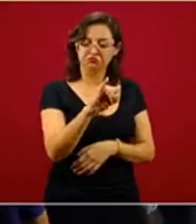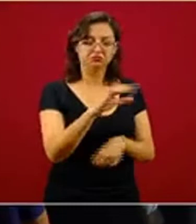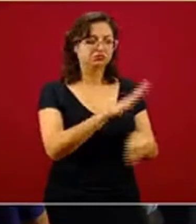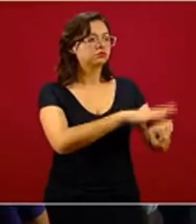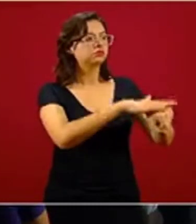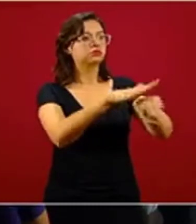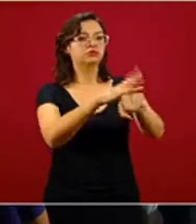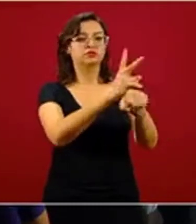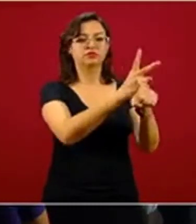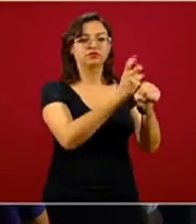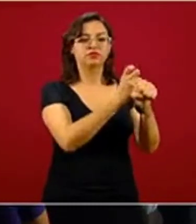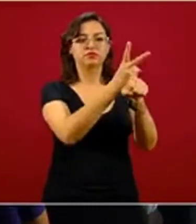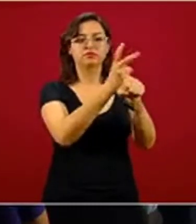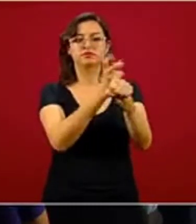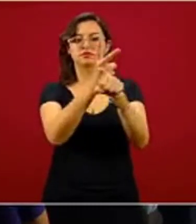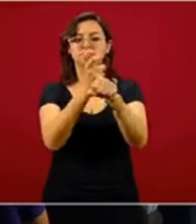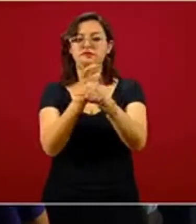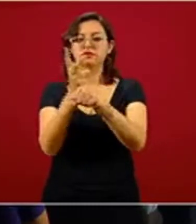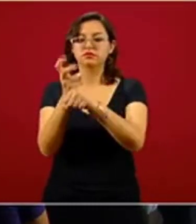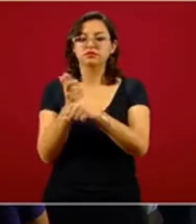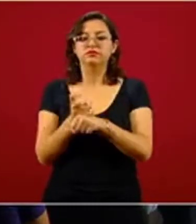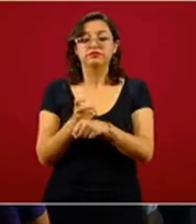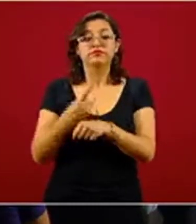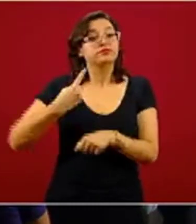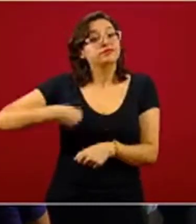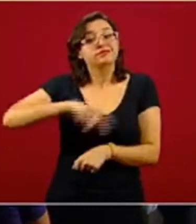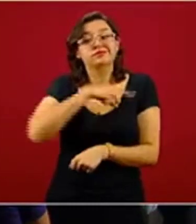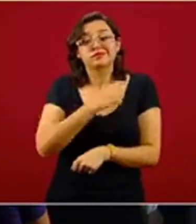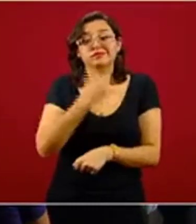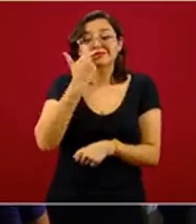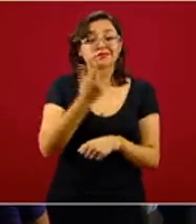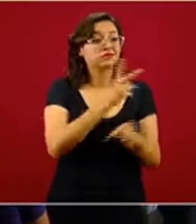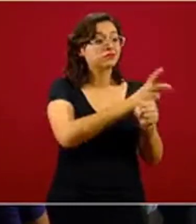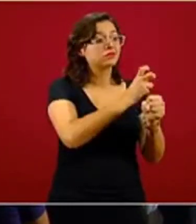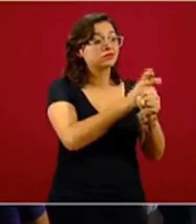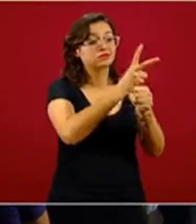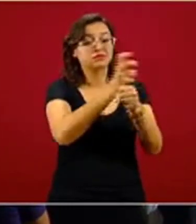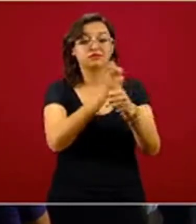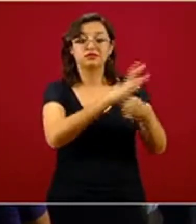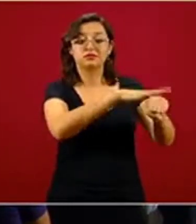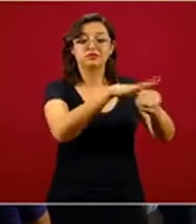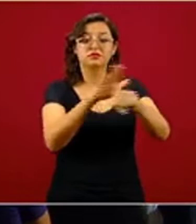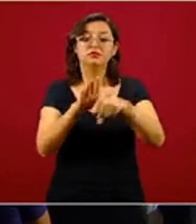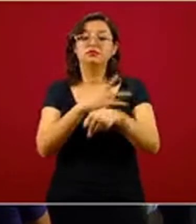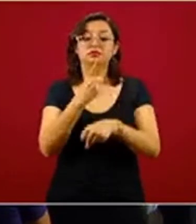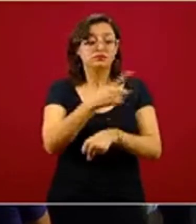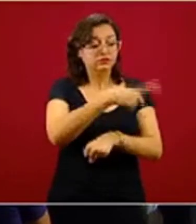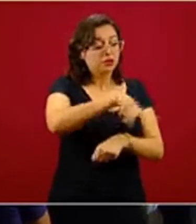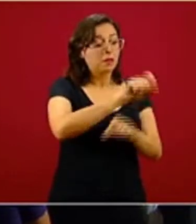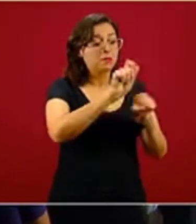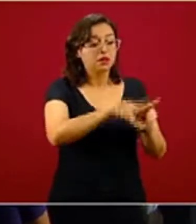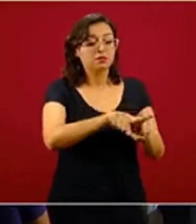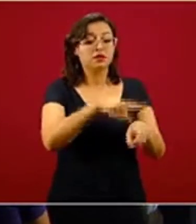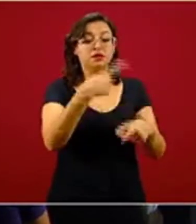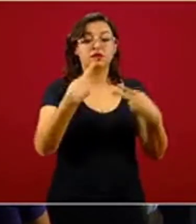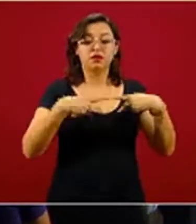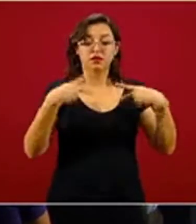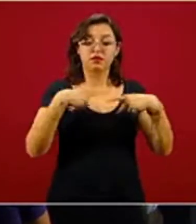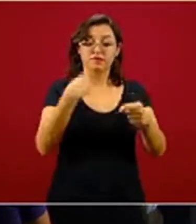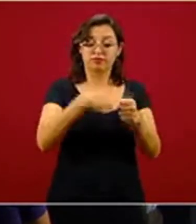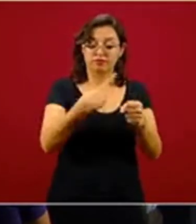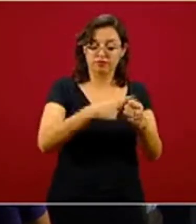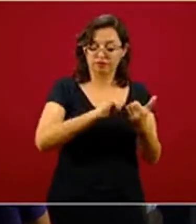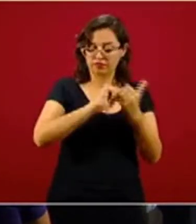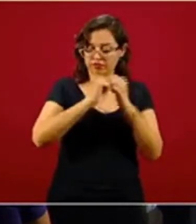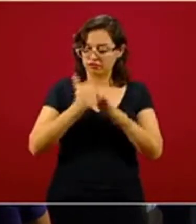todo la convocatoria, porque queremos que quienes los elijan sean, en el primer caso, los propios pacientes que ya se recuperaron. ¿Quién mejor que